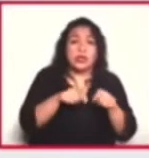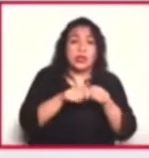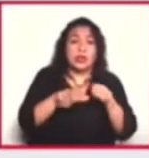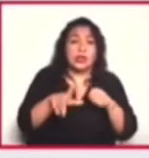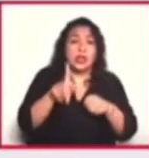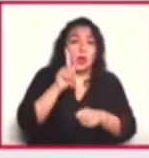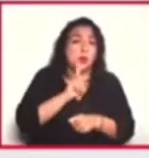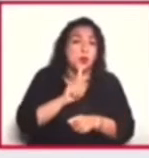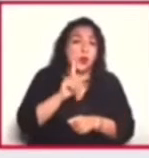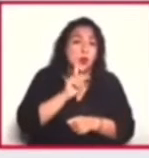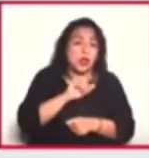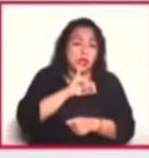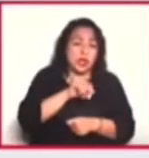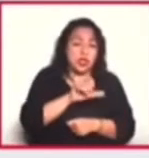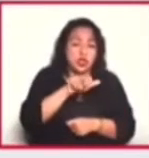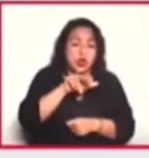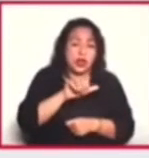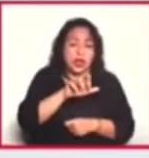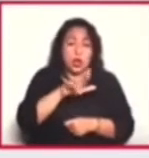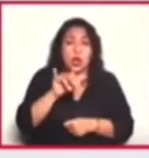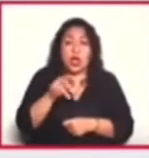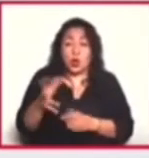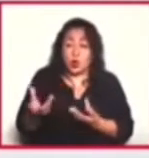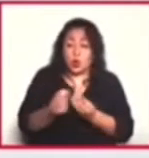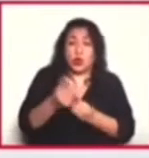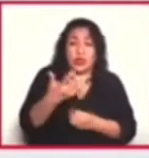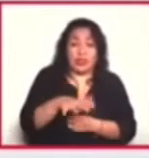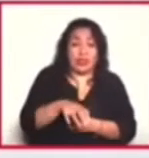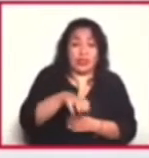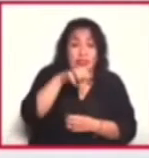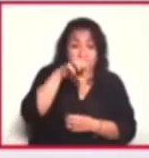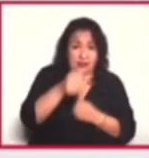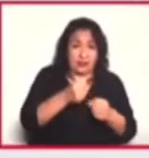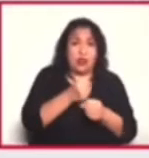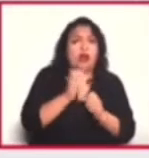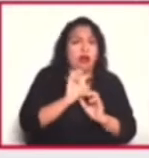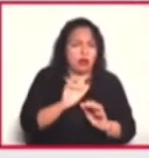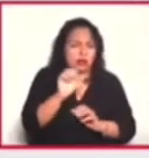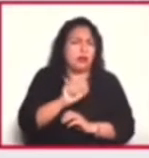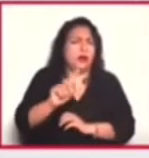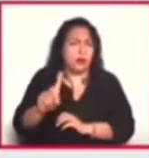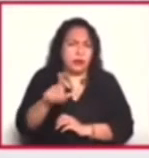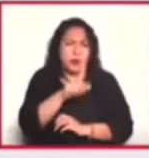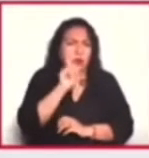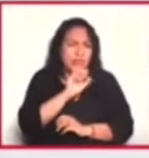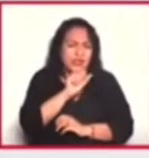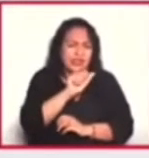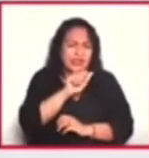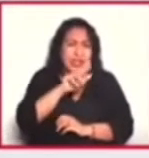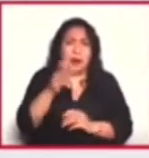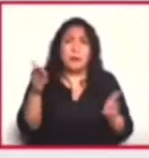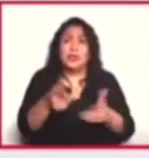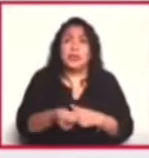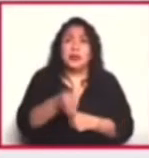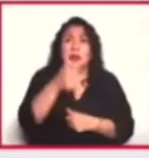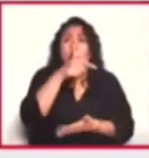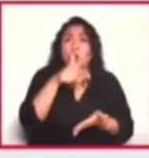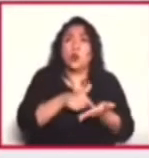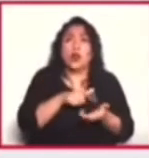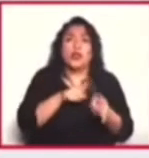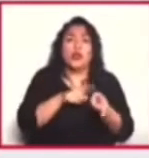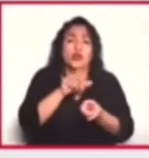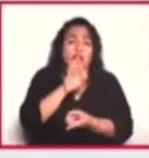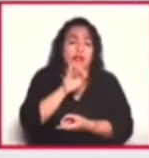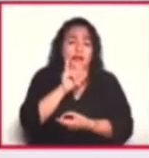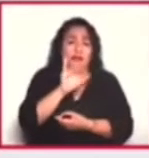Correia, con quien a los 10 años ya cantaba los fines de semana. Sara Correia se presenta por primera vez en el Festival Internacional